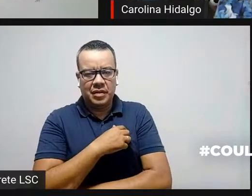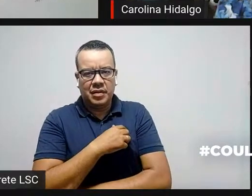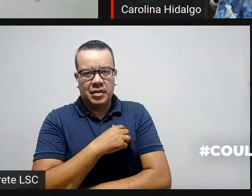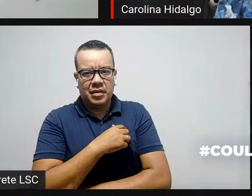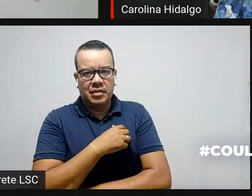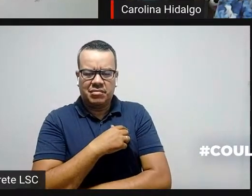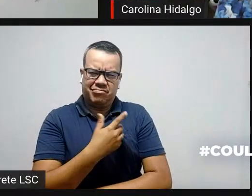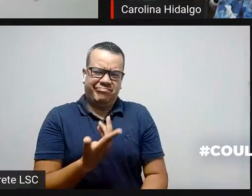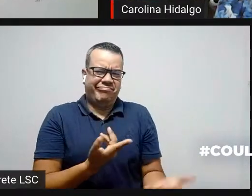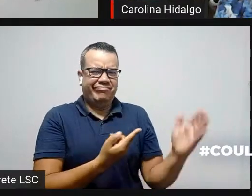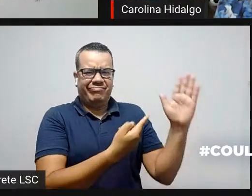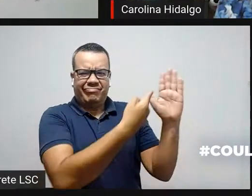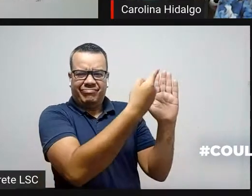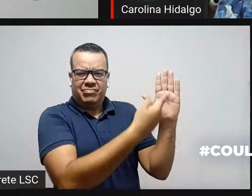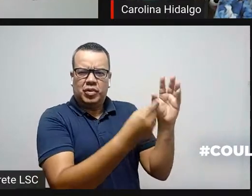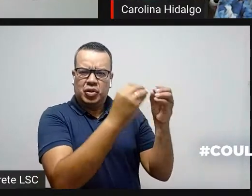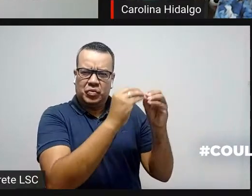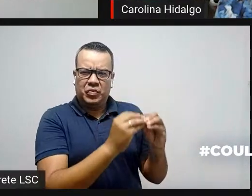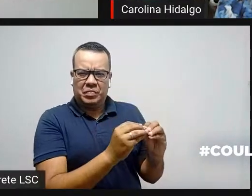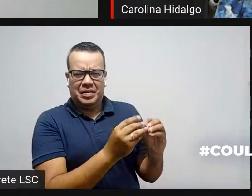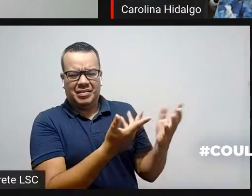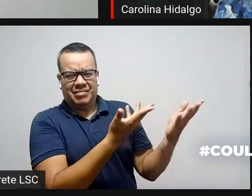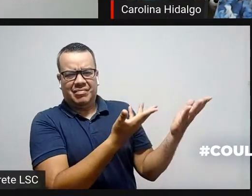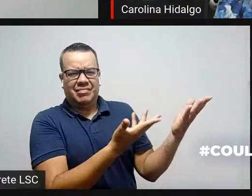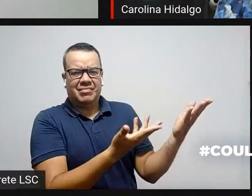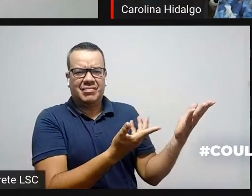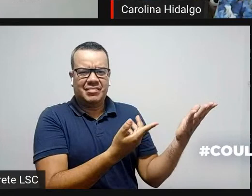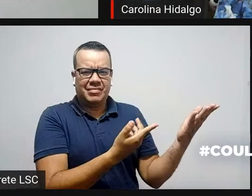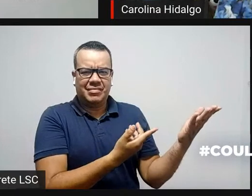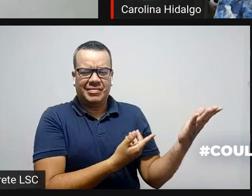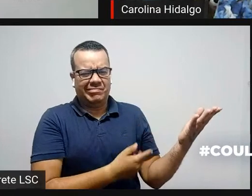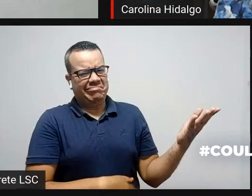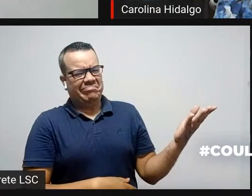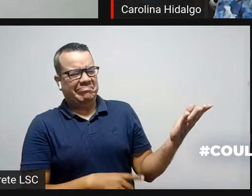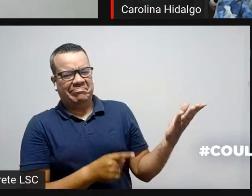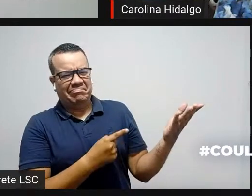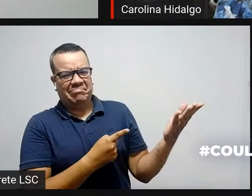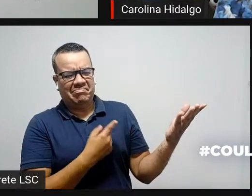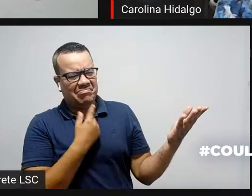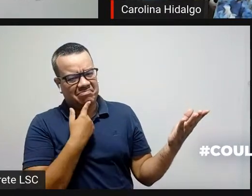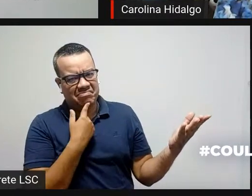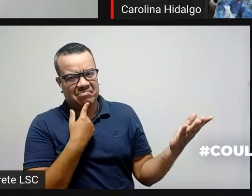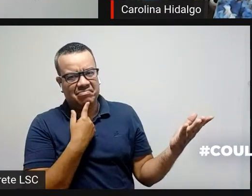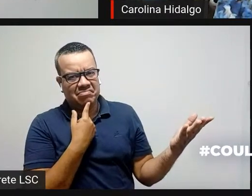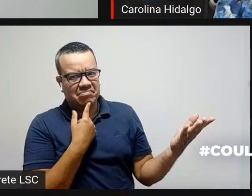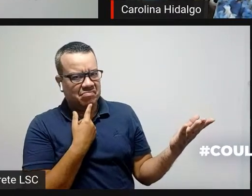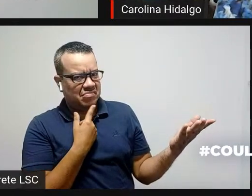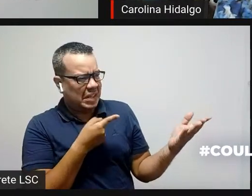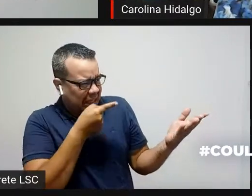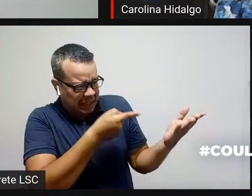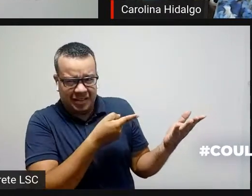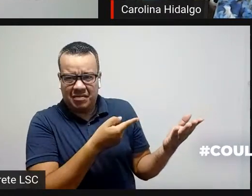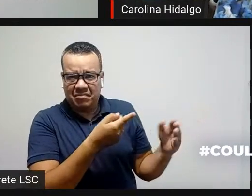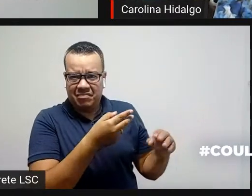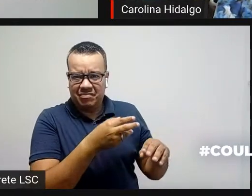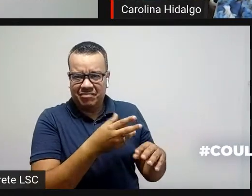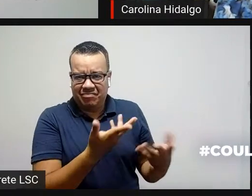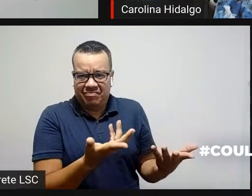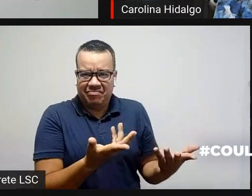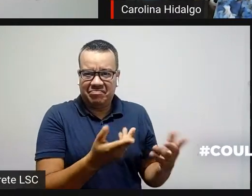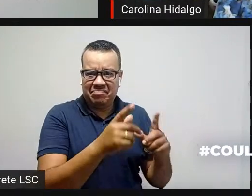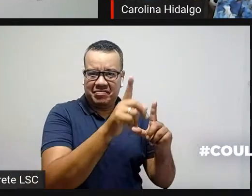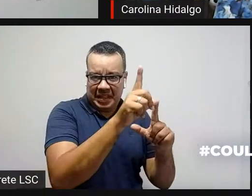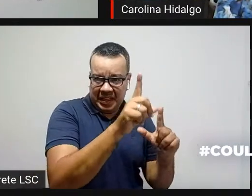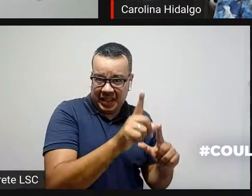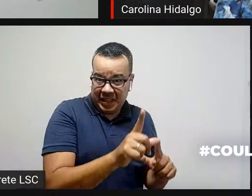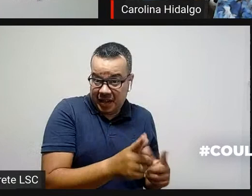son una forma de ocultar de pronto muchas veces la naturaleza misma de las letras.